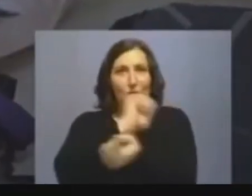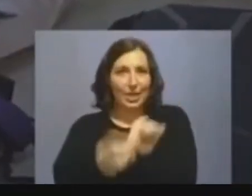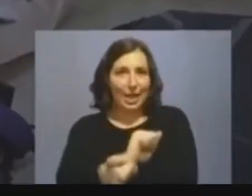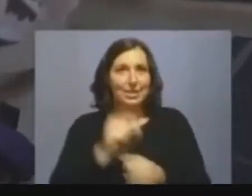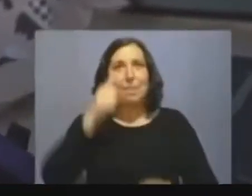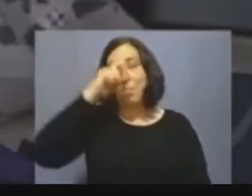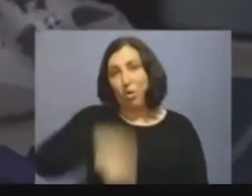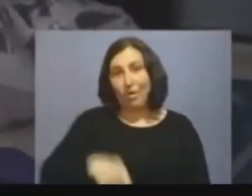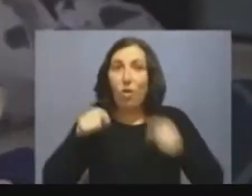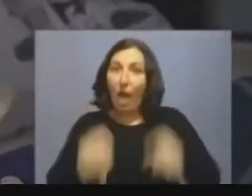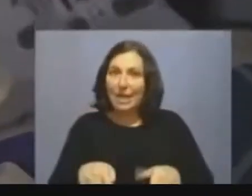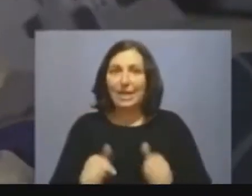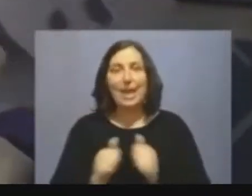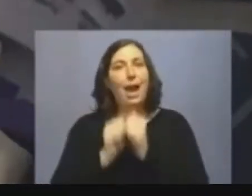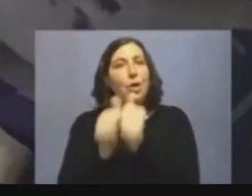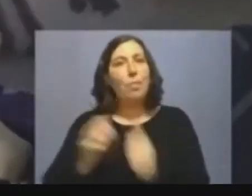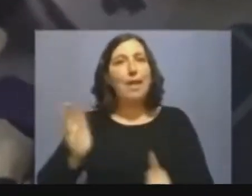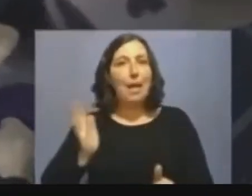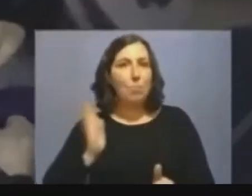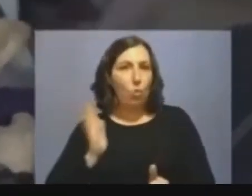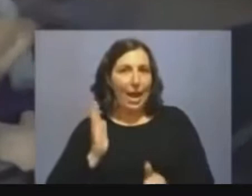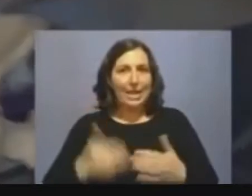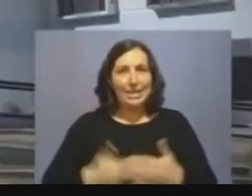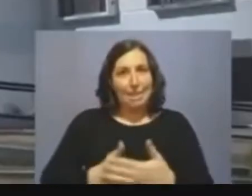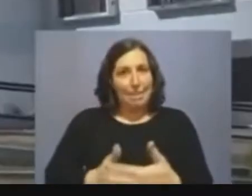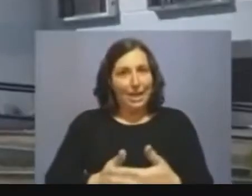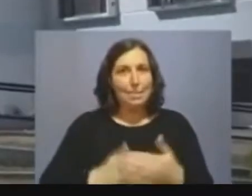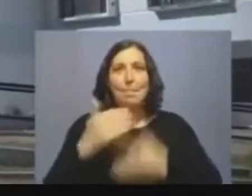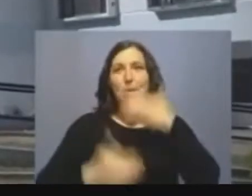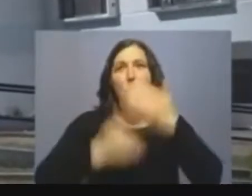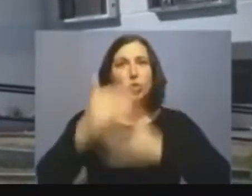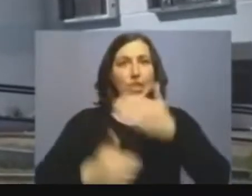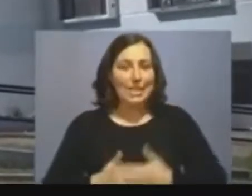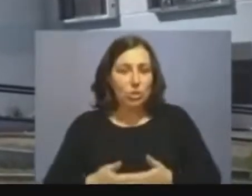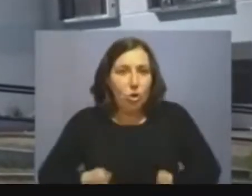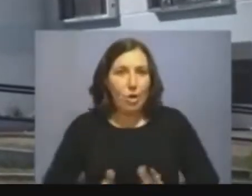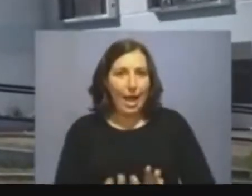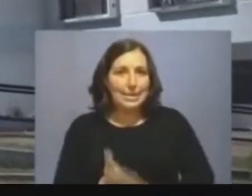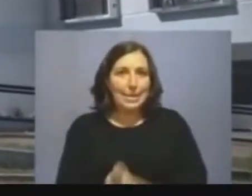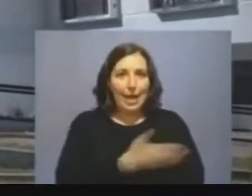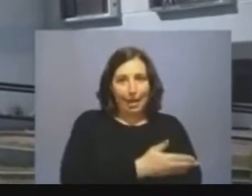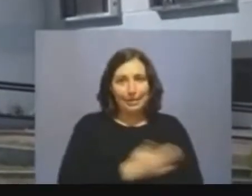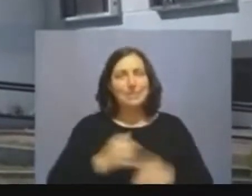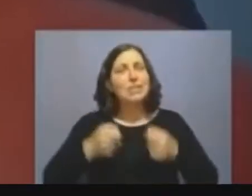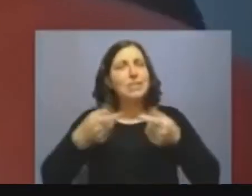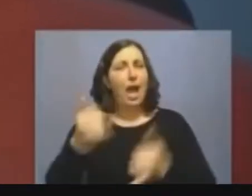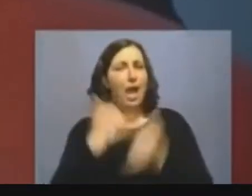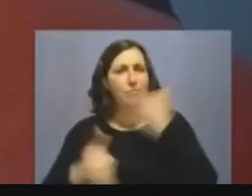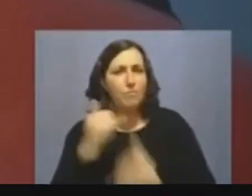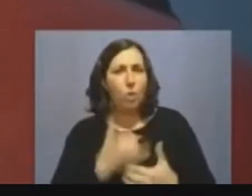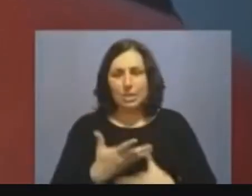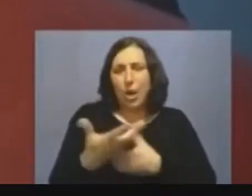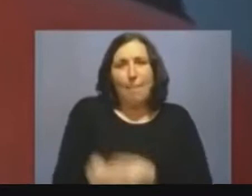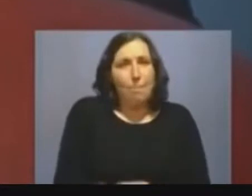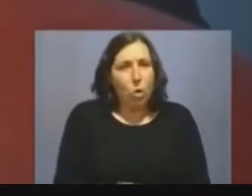financiación este a través de empresas privadas porque todavía no hemos podido llegar al estado es un camino un poco no